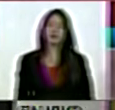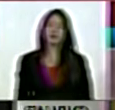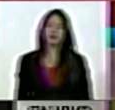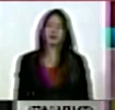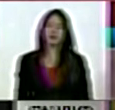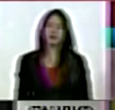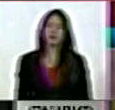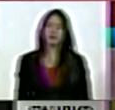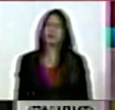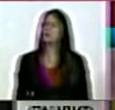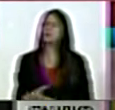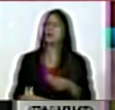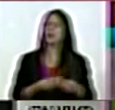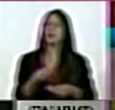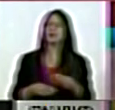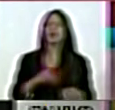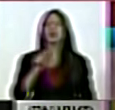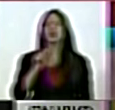¿Qué irá a hacer Trump?